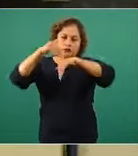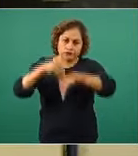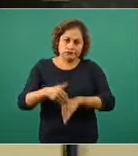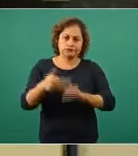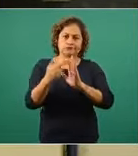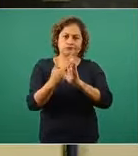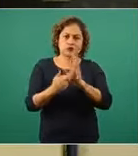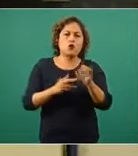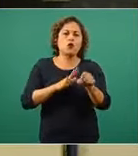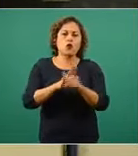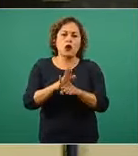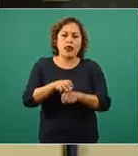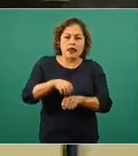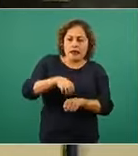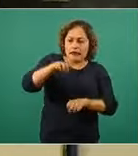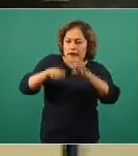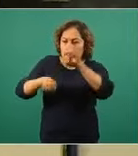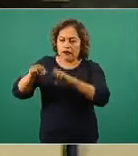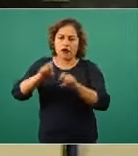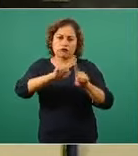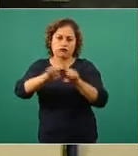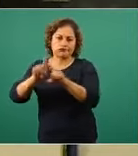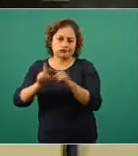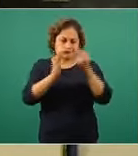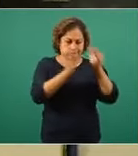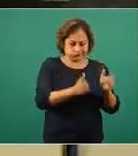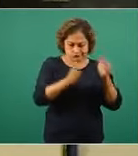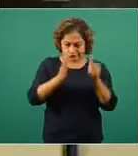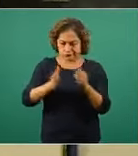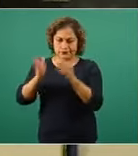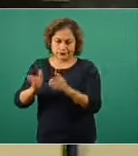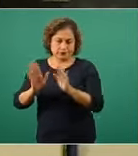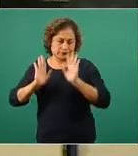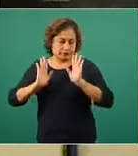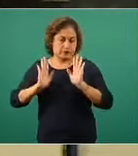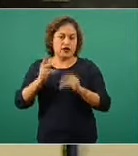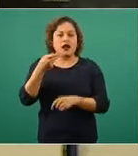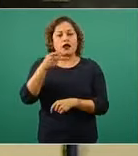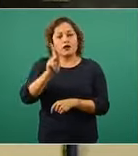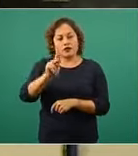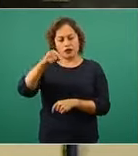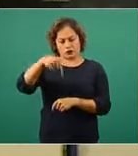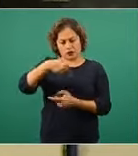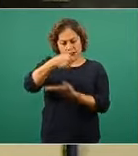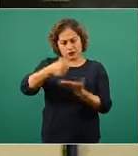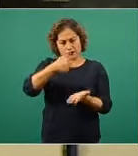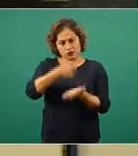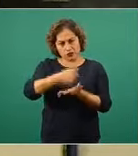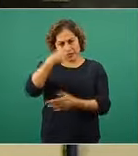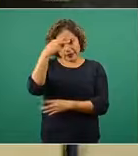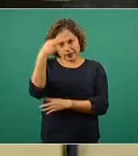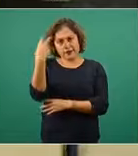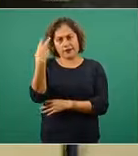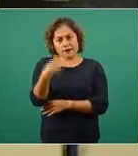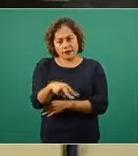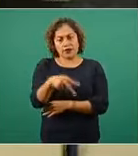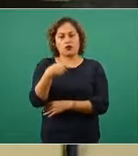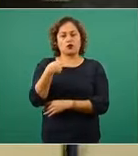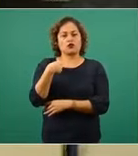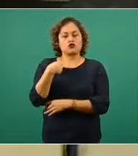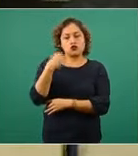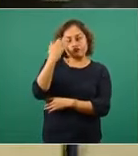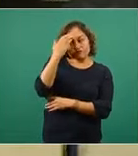edades para poder vacunar, pero desgraciadamente, por ejemplo, aquí en la Ciudad de México, en un recorrido que fui a